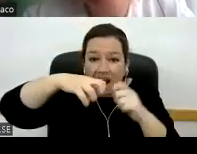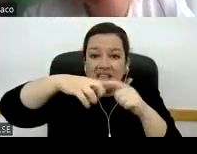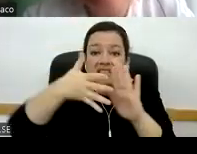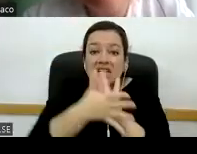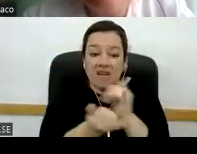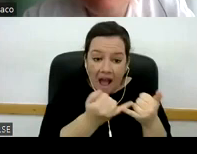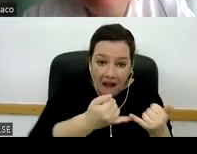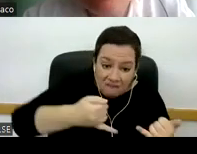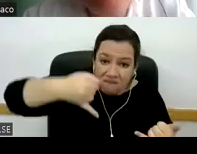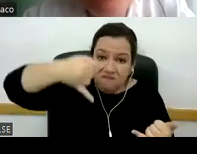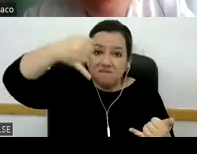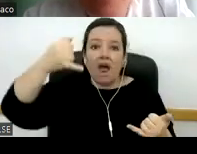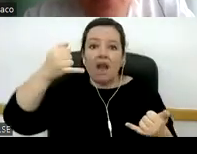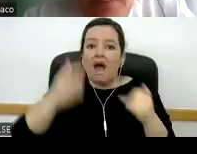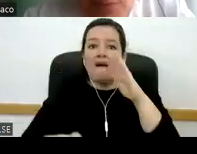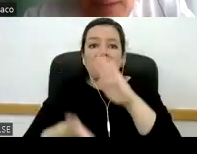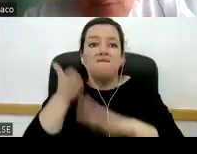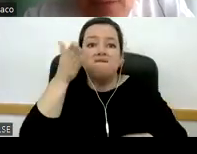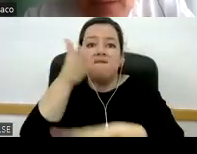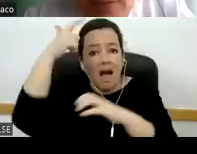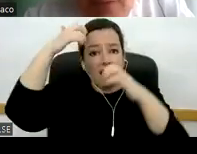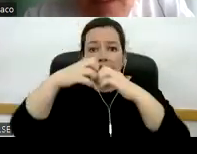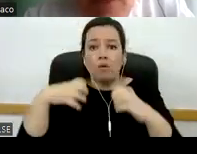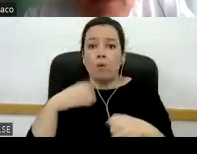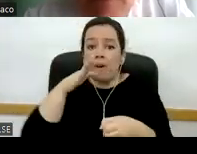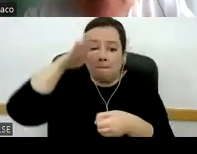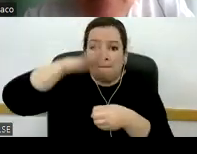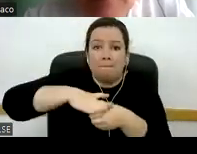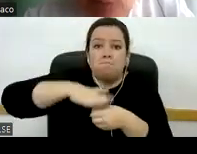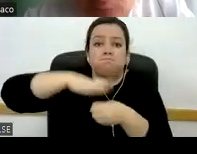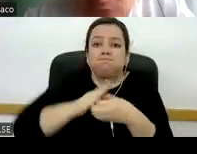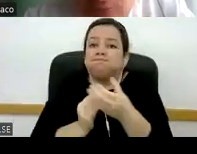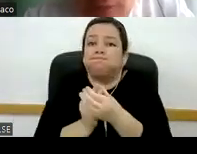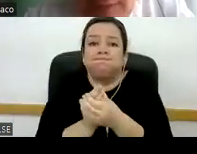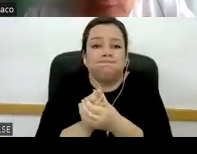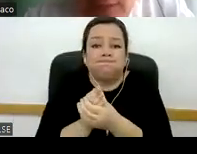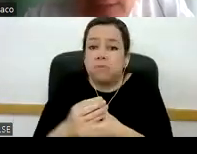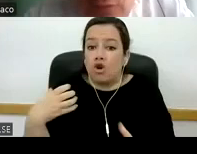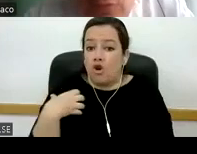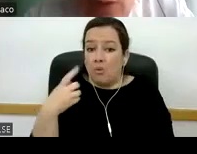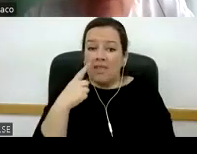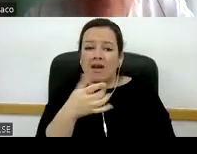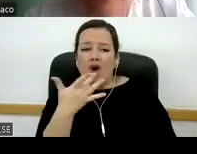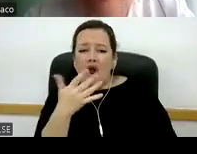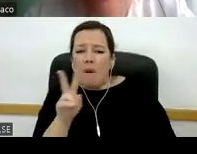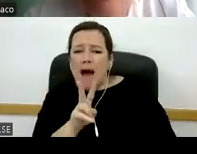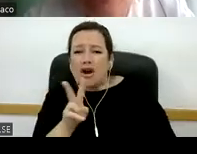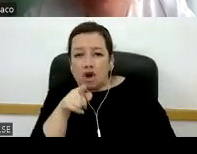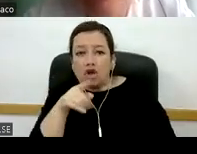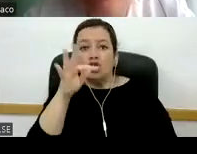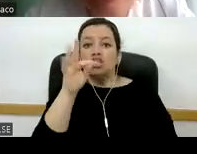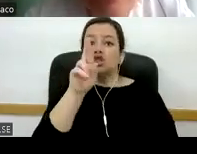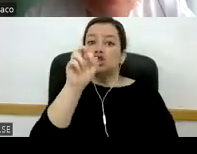zona no ha conseguido pasar porque había un tapón, esto amarillo de aquí, un trombo que sería esto de aquí, esto es un coágulo,